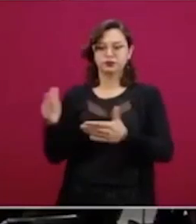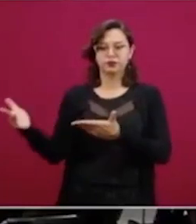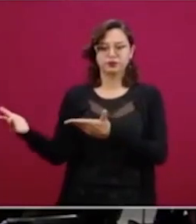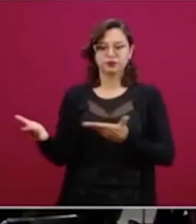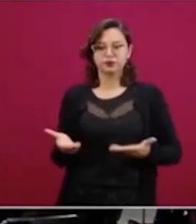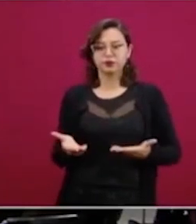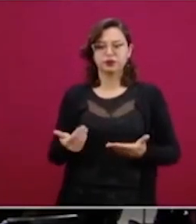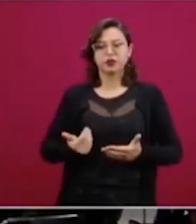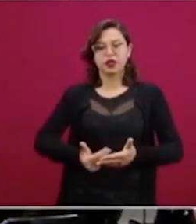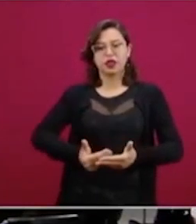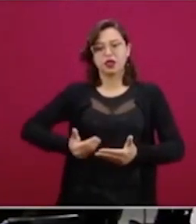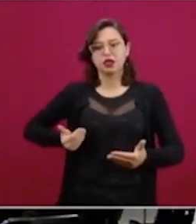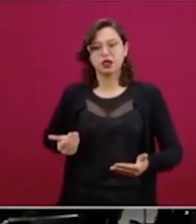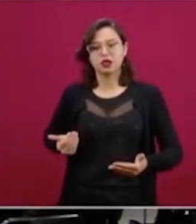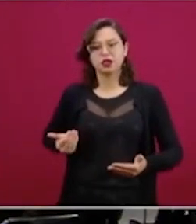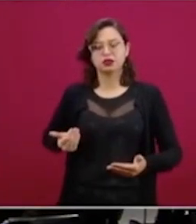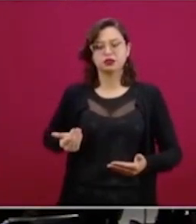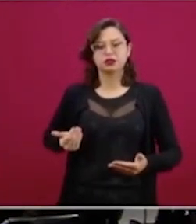Quiero